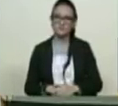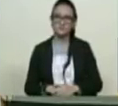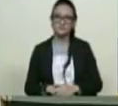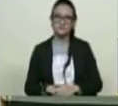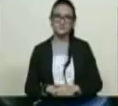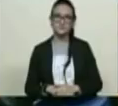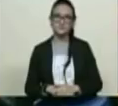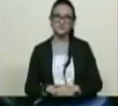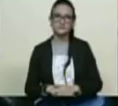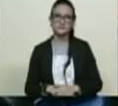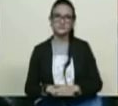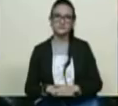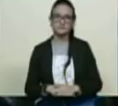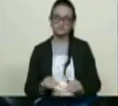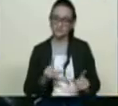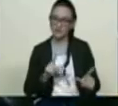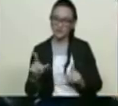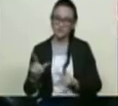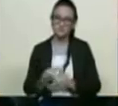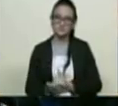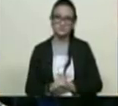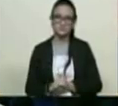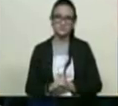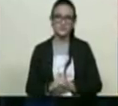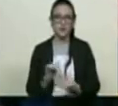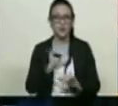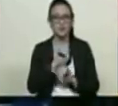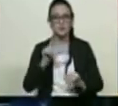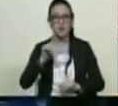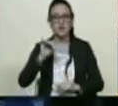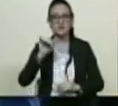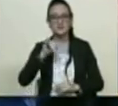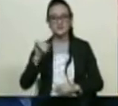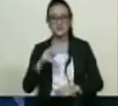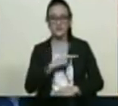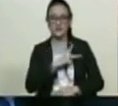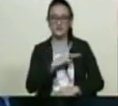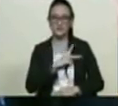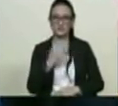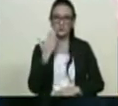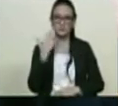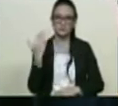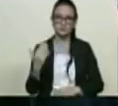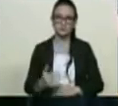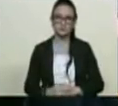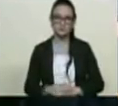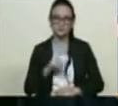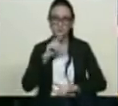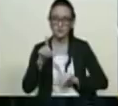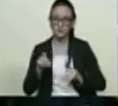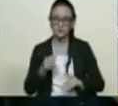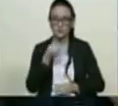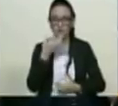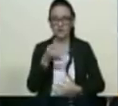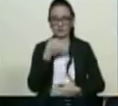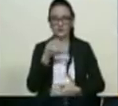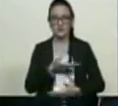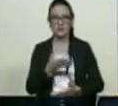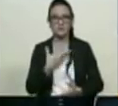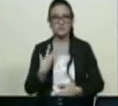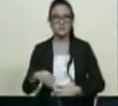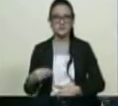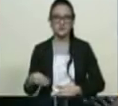extraños. ¿Estamos listos? Para finalizar, Liz Flores, Venevisión. Buenas tardes,